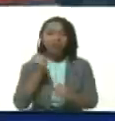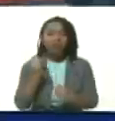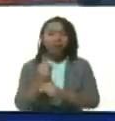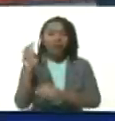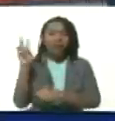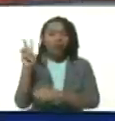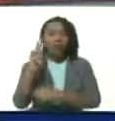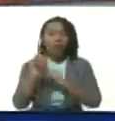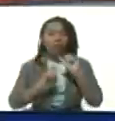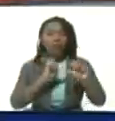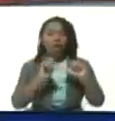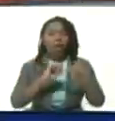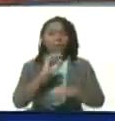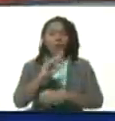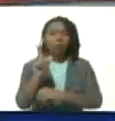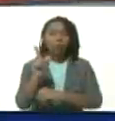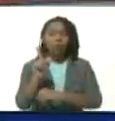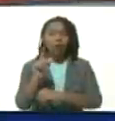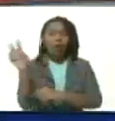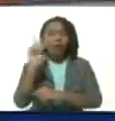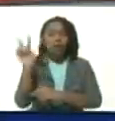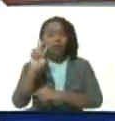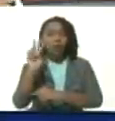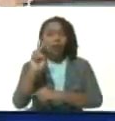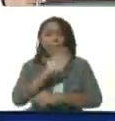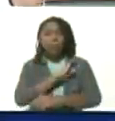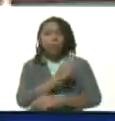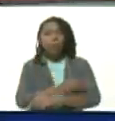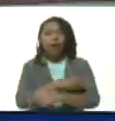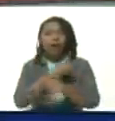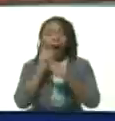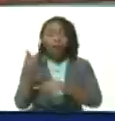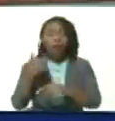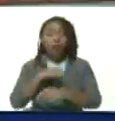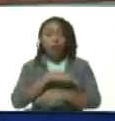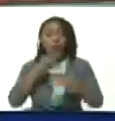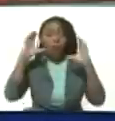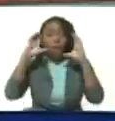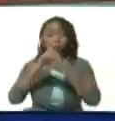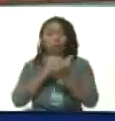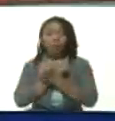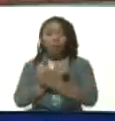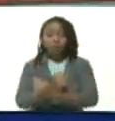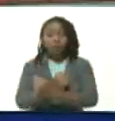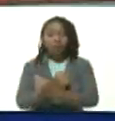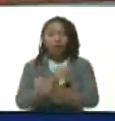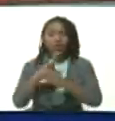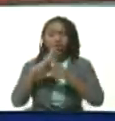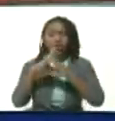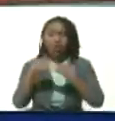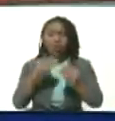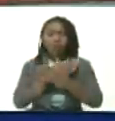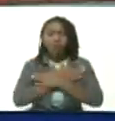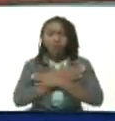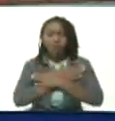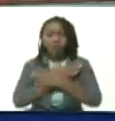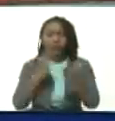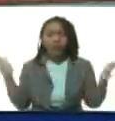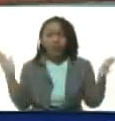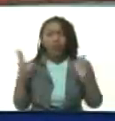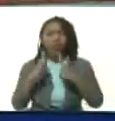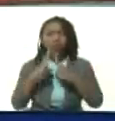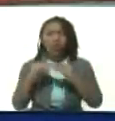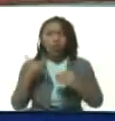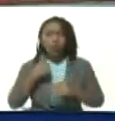Venezuela del siglo XXI, en la Venezuela potencia. A ellos dedicamos todo nuestro amor, toda nuestra entrega y todo